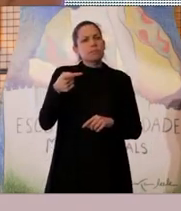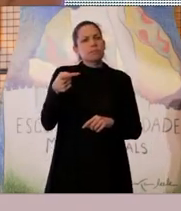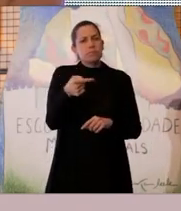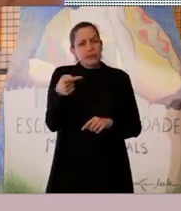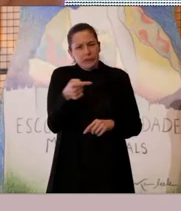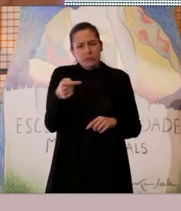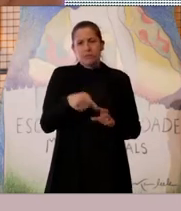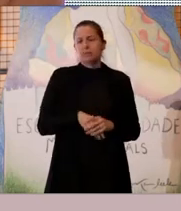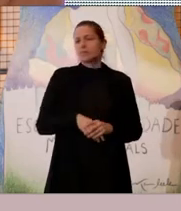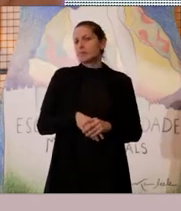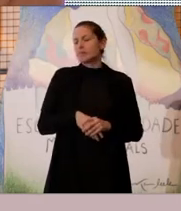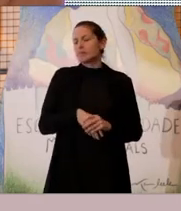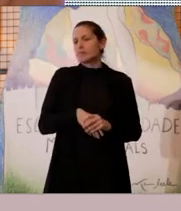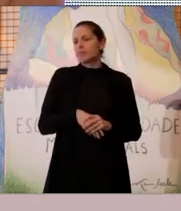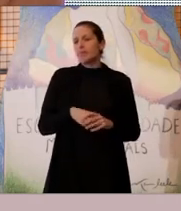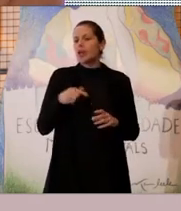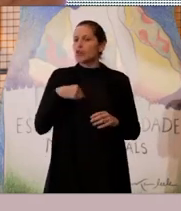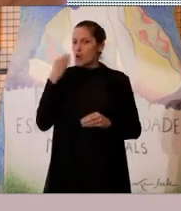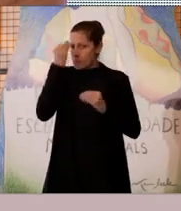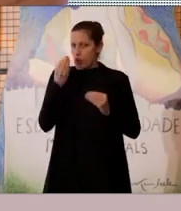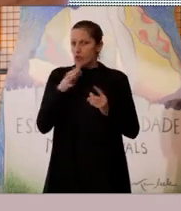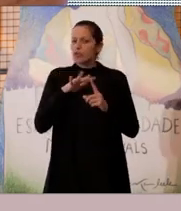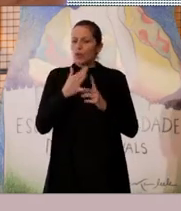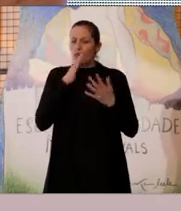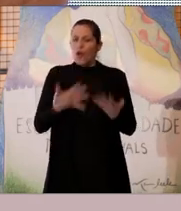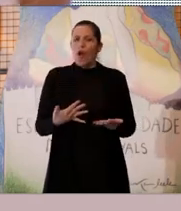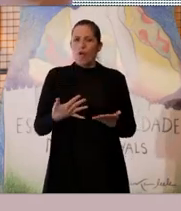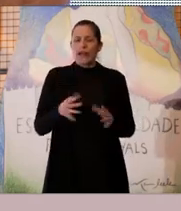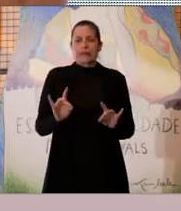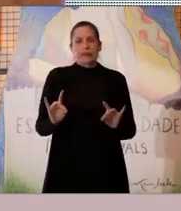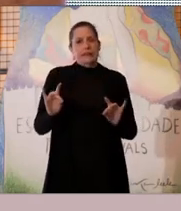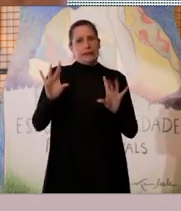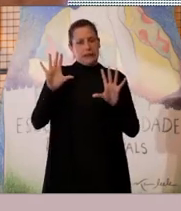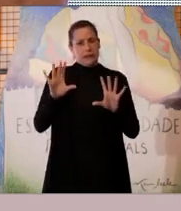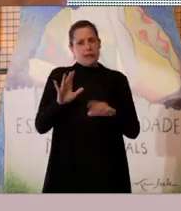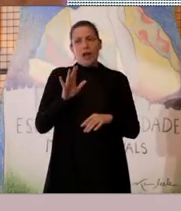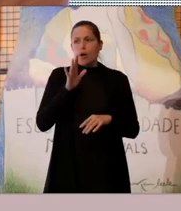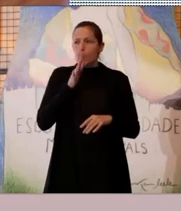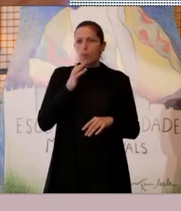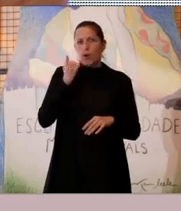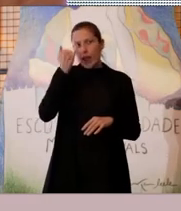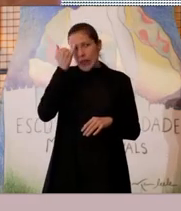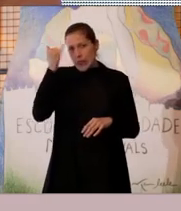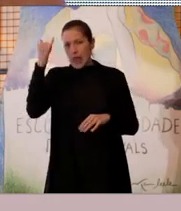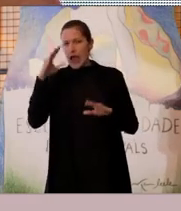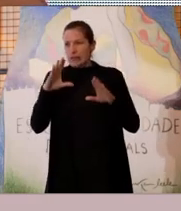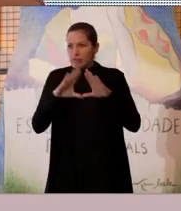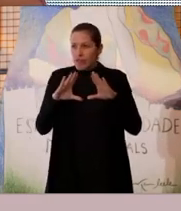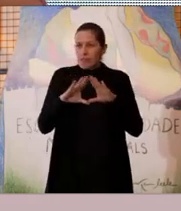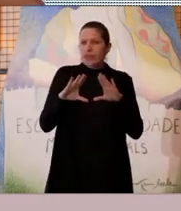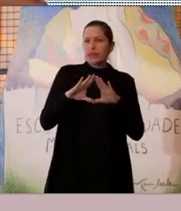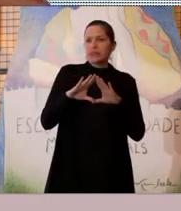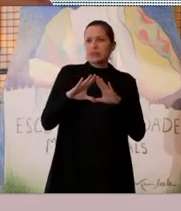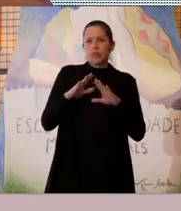se están pervirtiendo muchas de las ideas feministas que que habían conseguido cierto